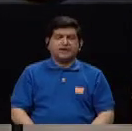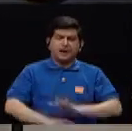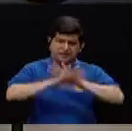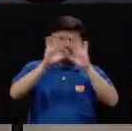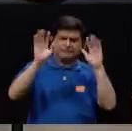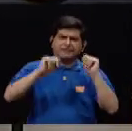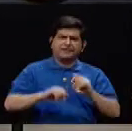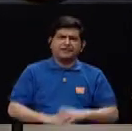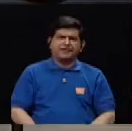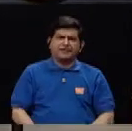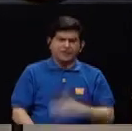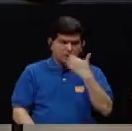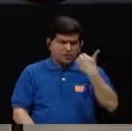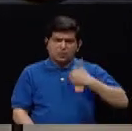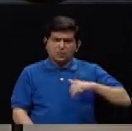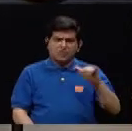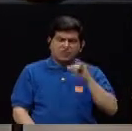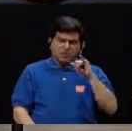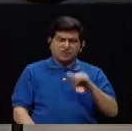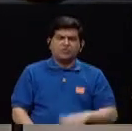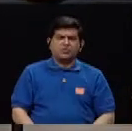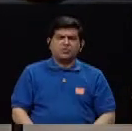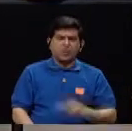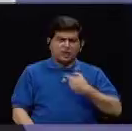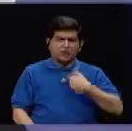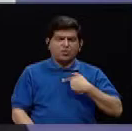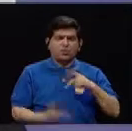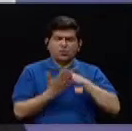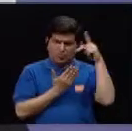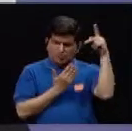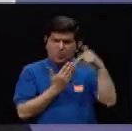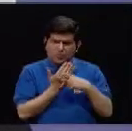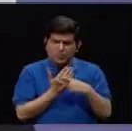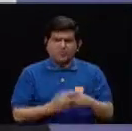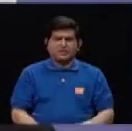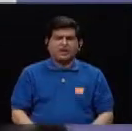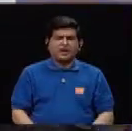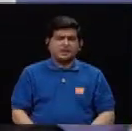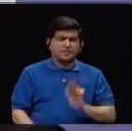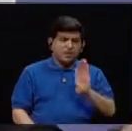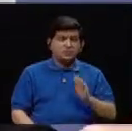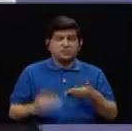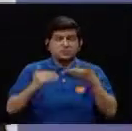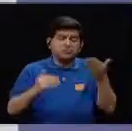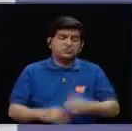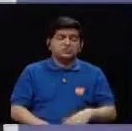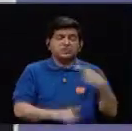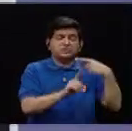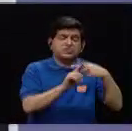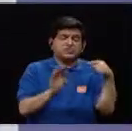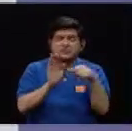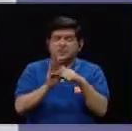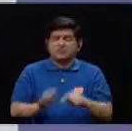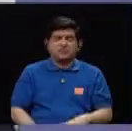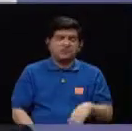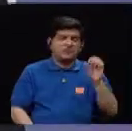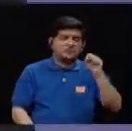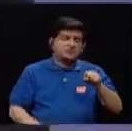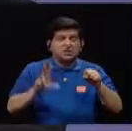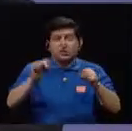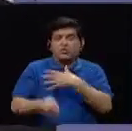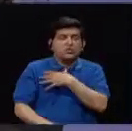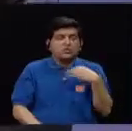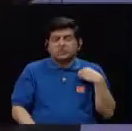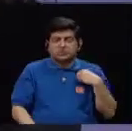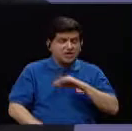y claro, y es un privilegio también de estar en un programa que con sus pros y sus contras, guste o no guste, pues no